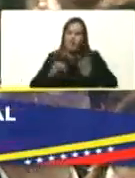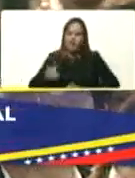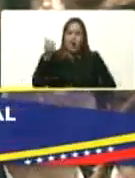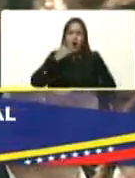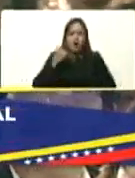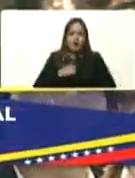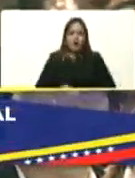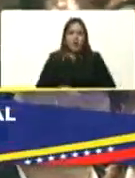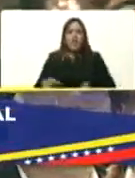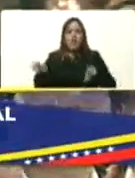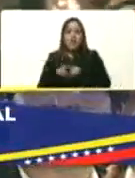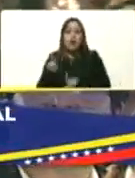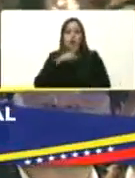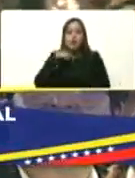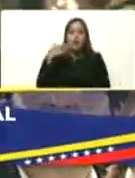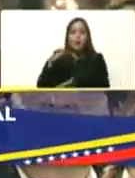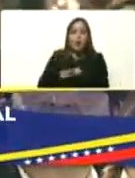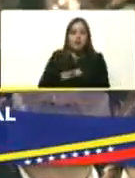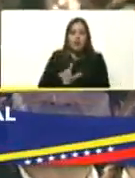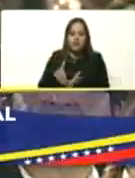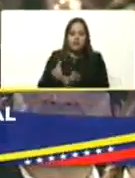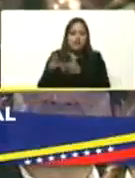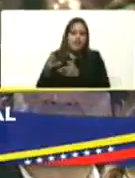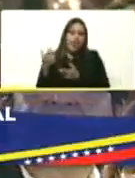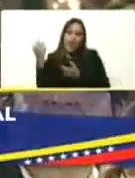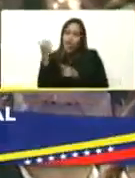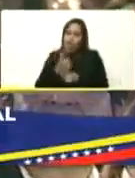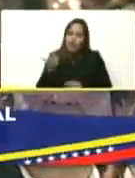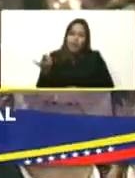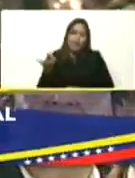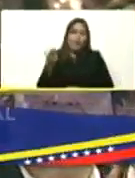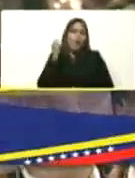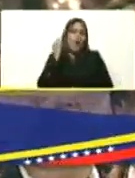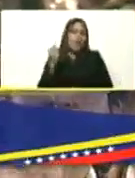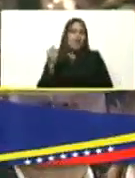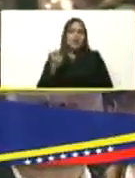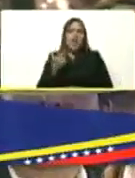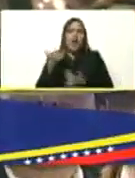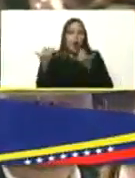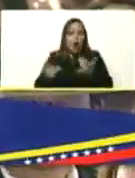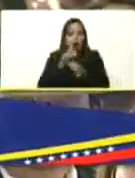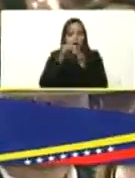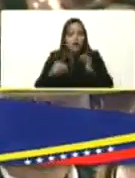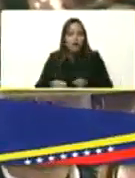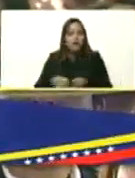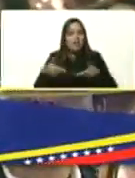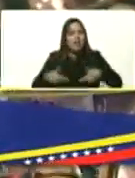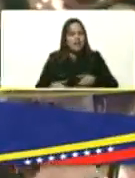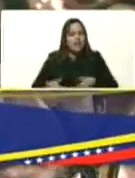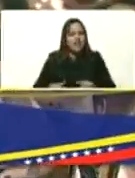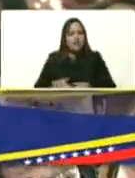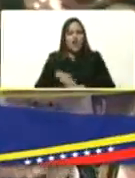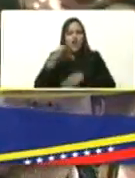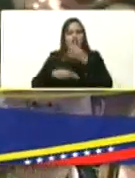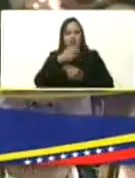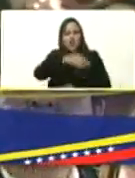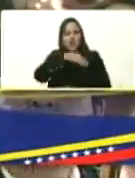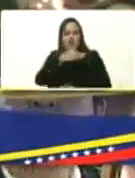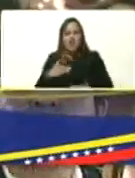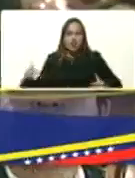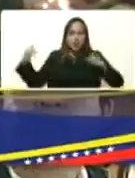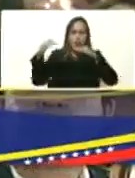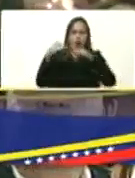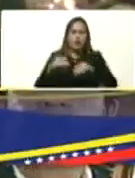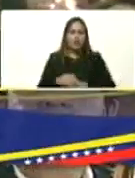es el femicidio, es una de las grandes históricas banderas de lucha. Construir una sociedad de iguales pasa